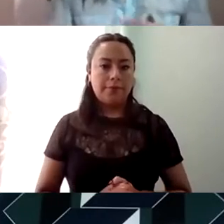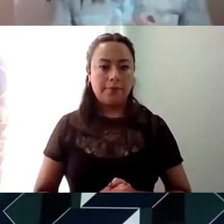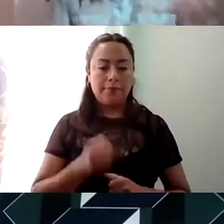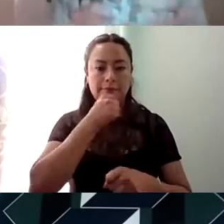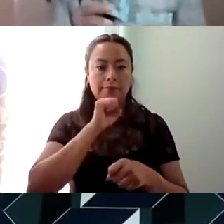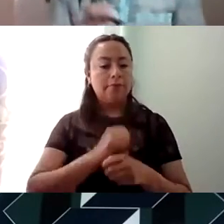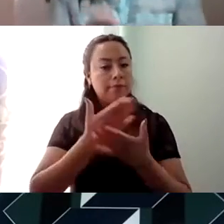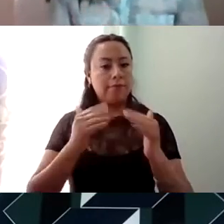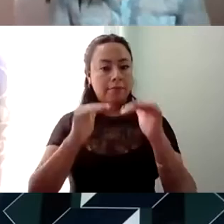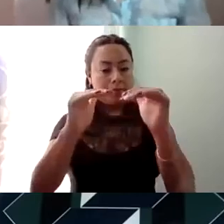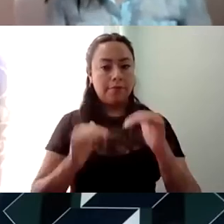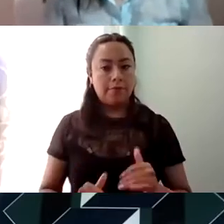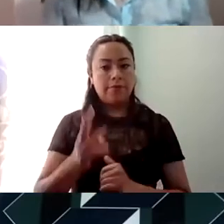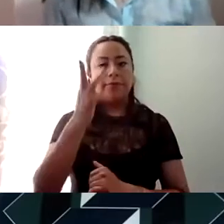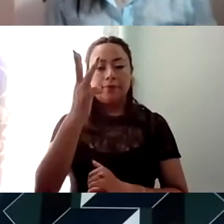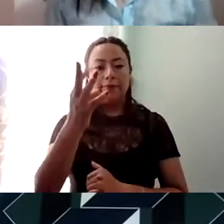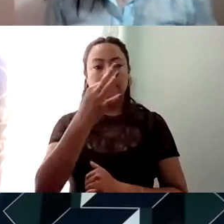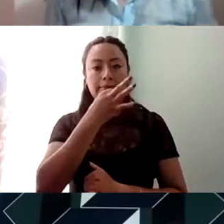uso de la palabra hasta por 3